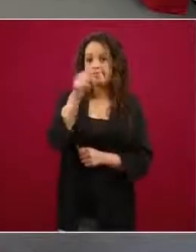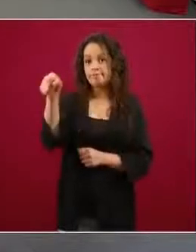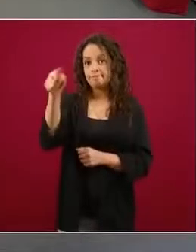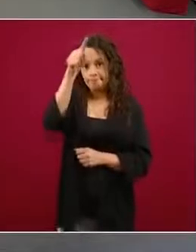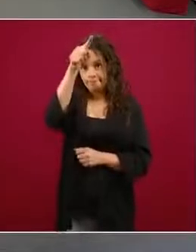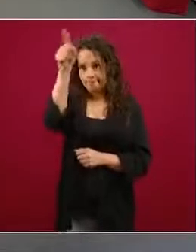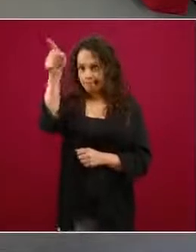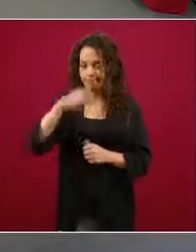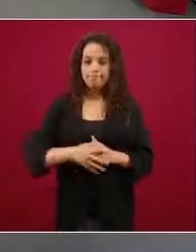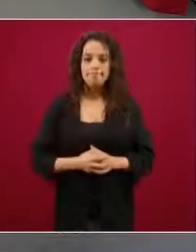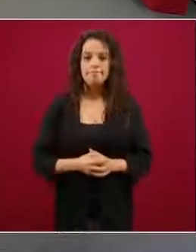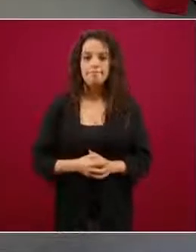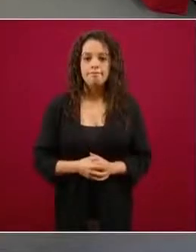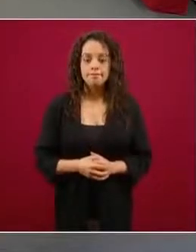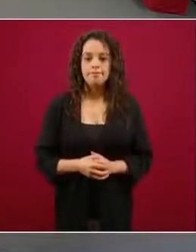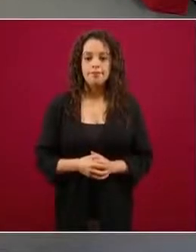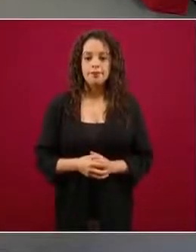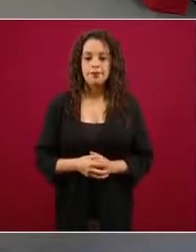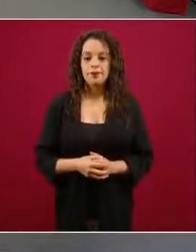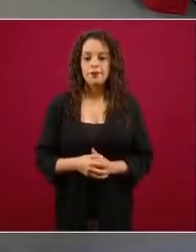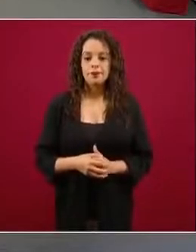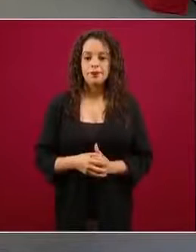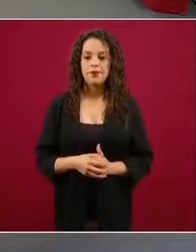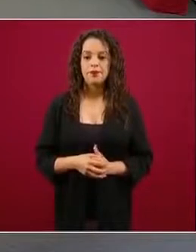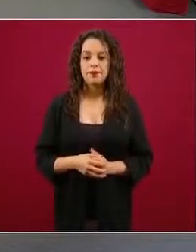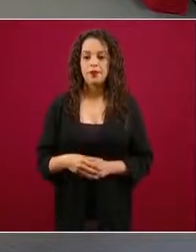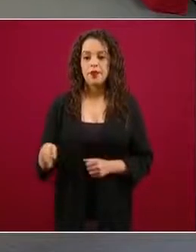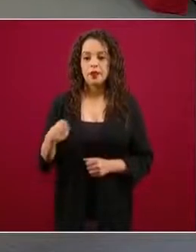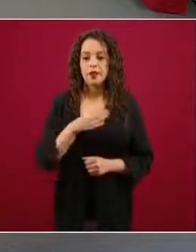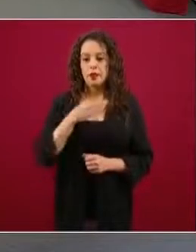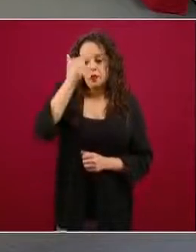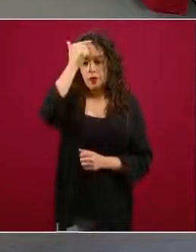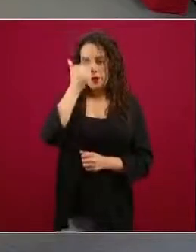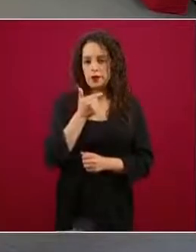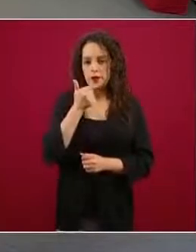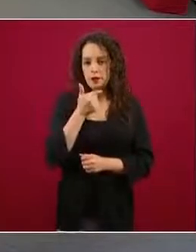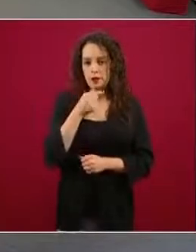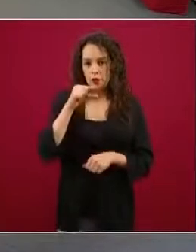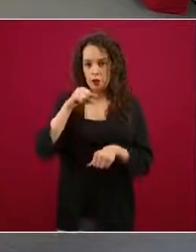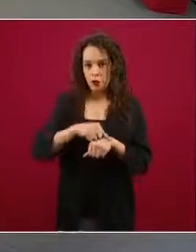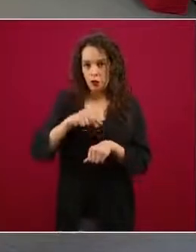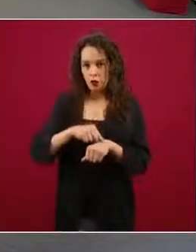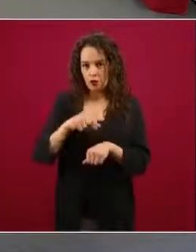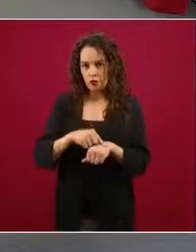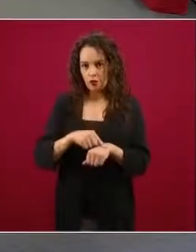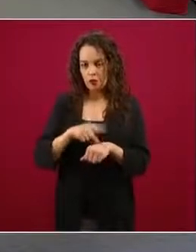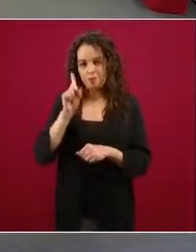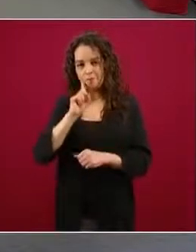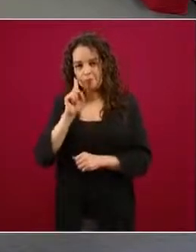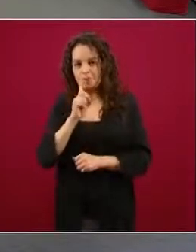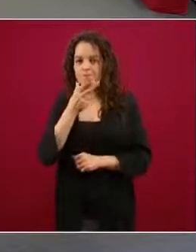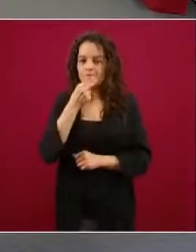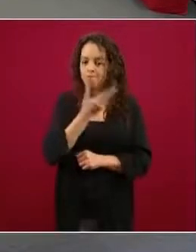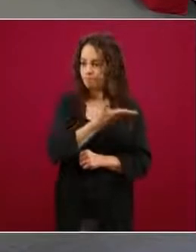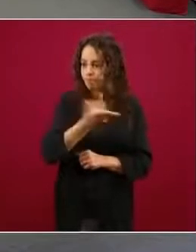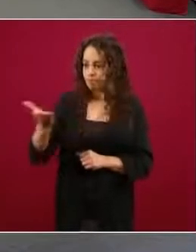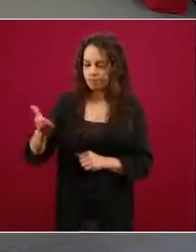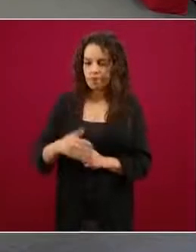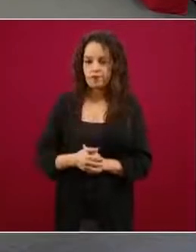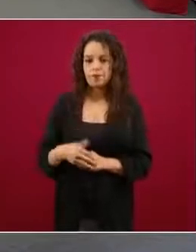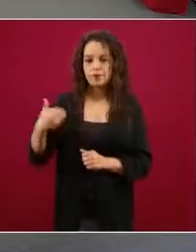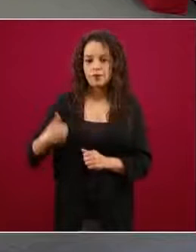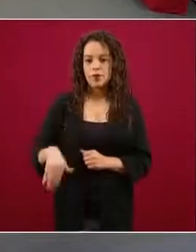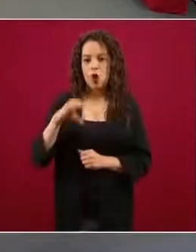1+1 y ahí nos vamos llevando. Muy buenas noches, doctora, doctores. Omar Quiroga, de Reporte